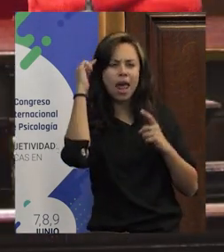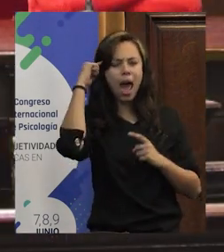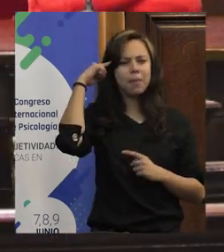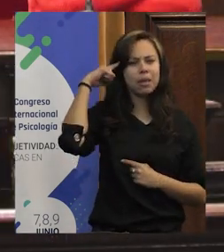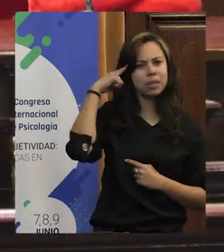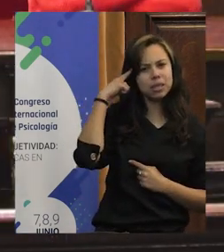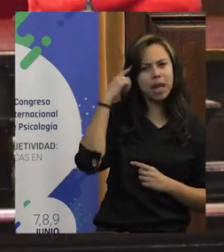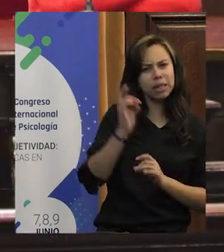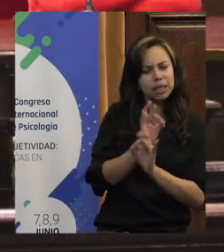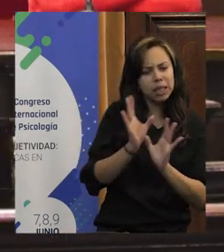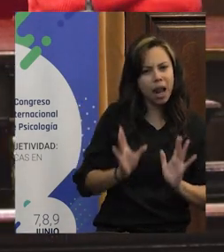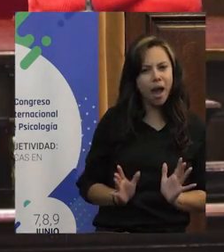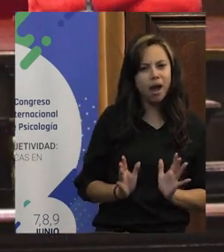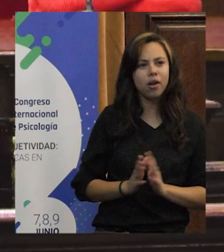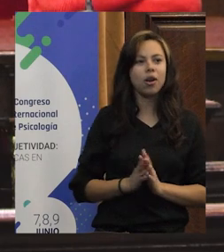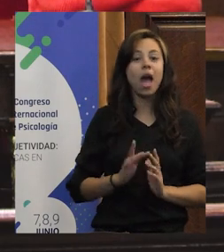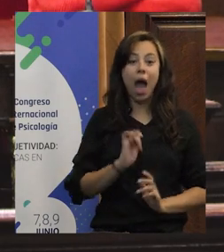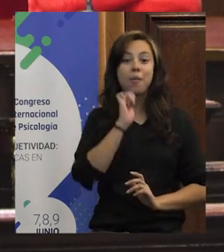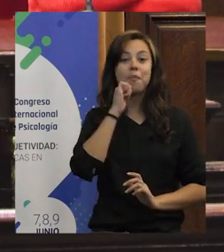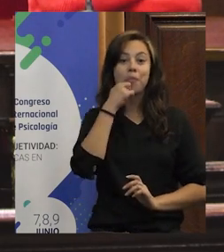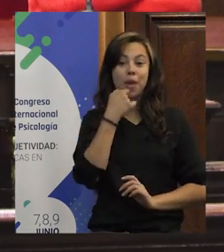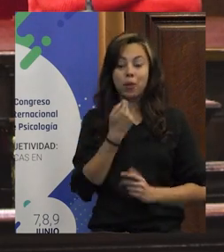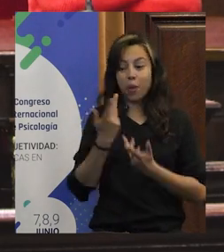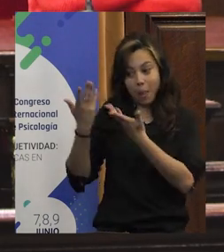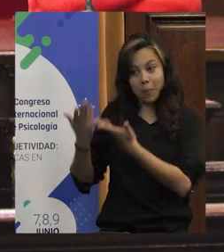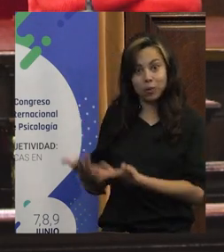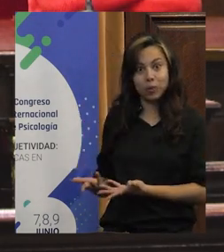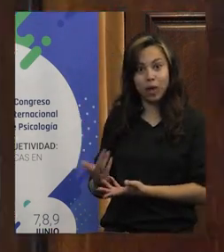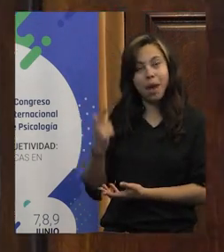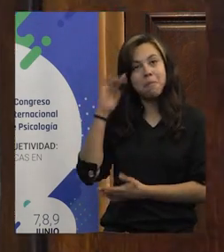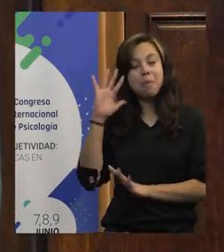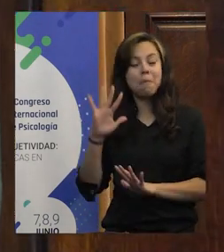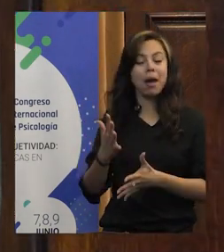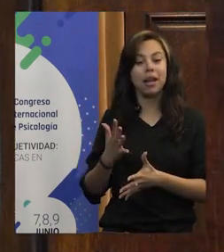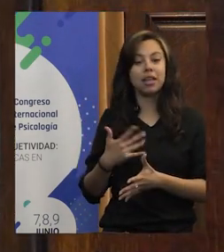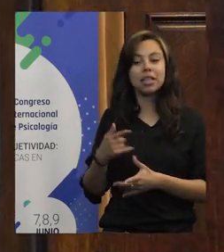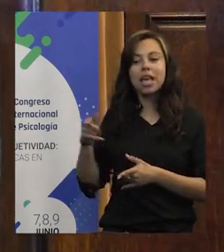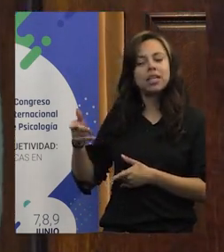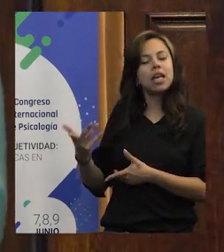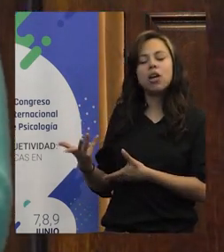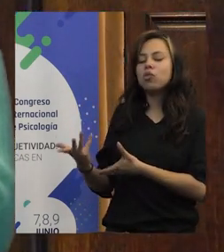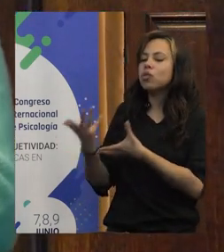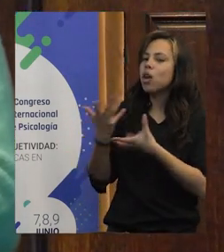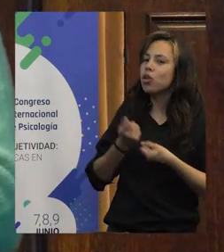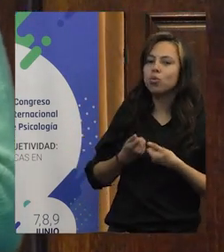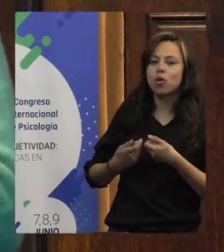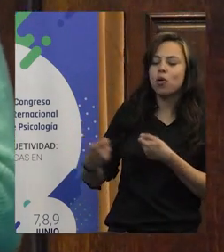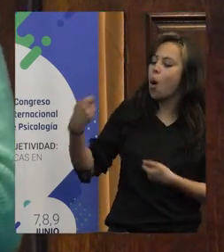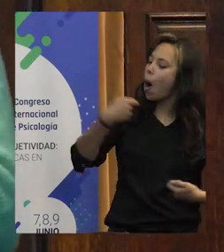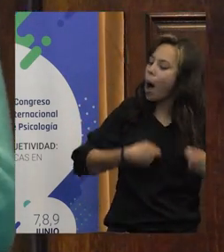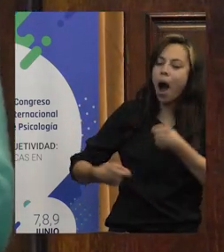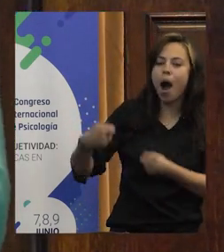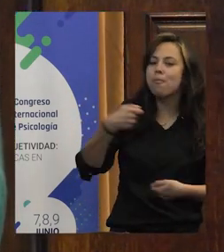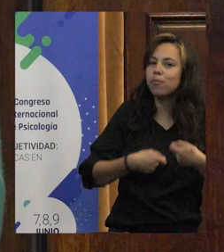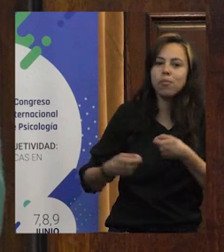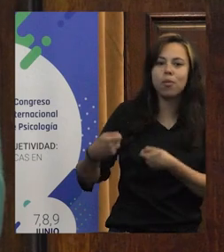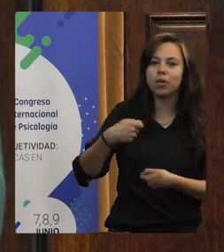A mí me parece que Mary Jane es alguien que nos ofrece muchos aportes para pensar el mundo